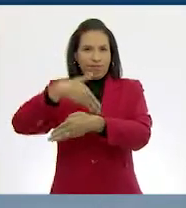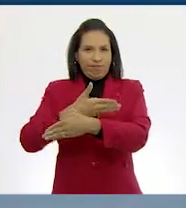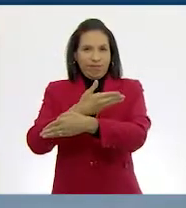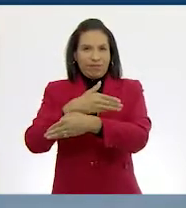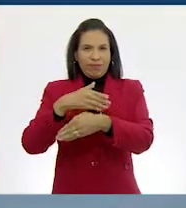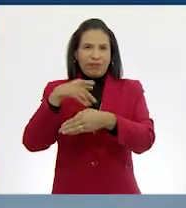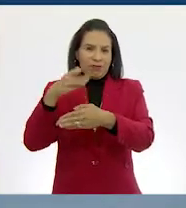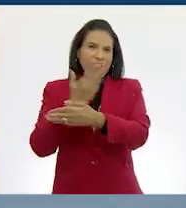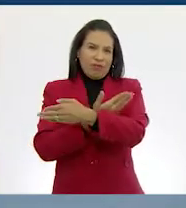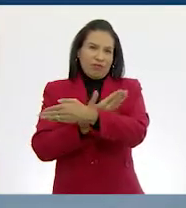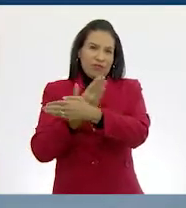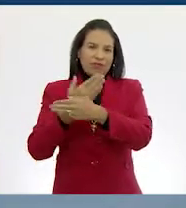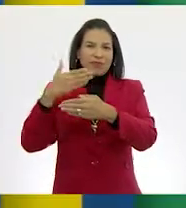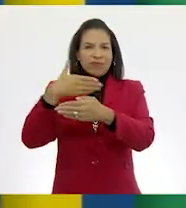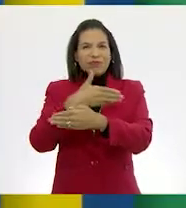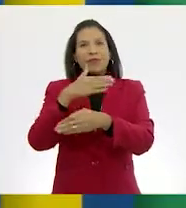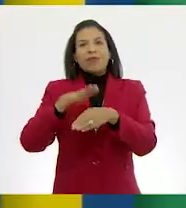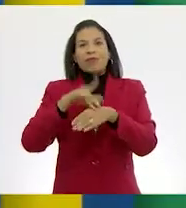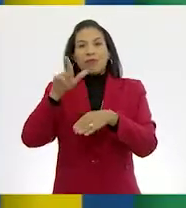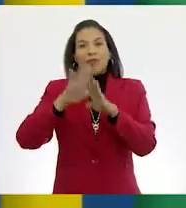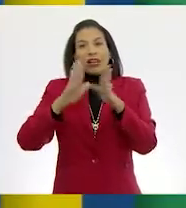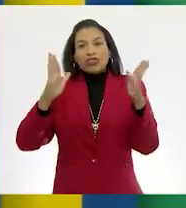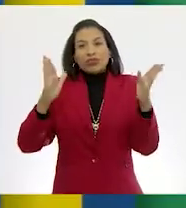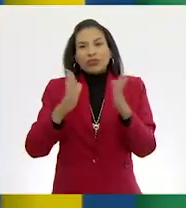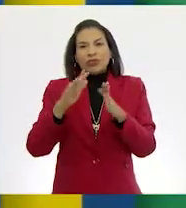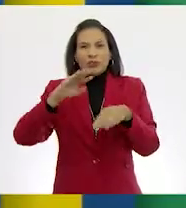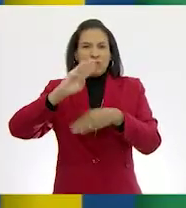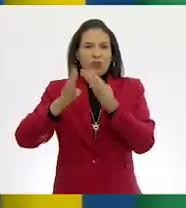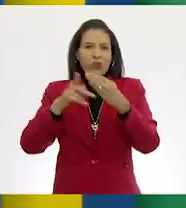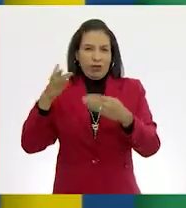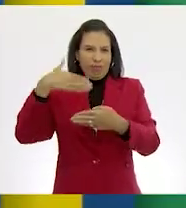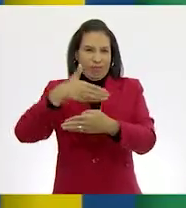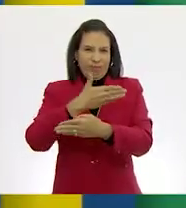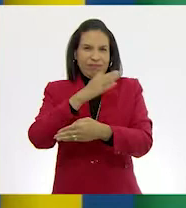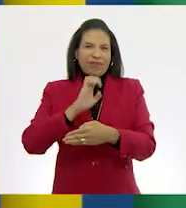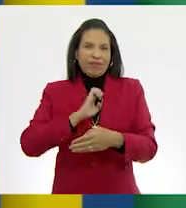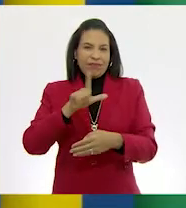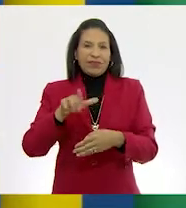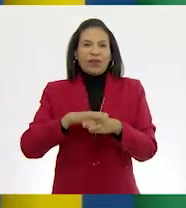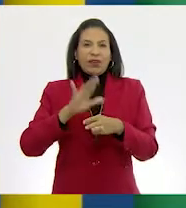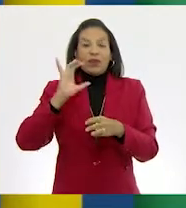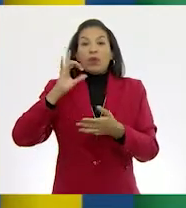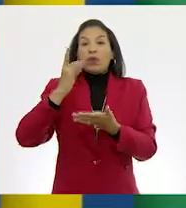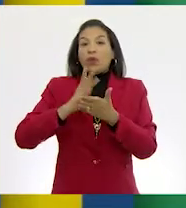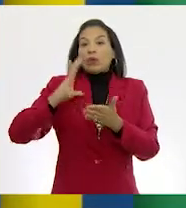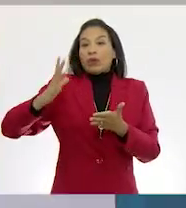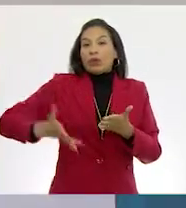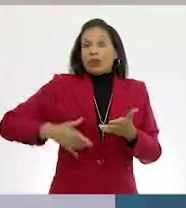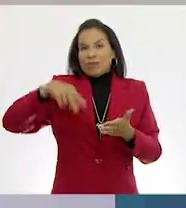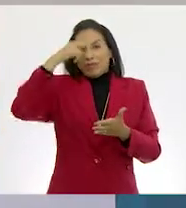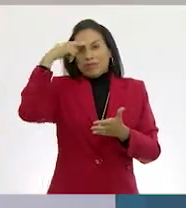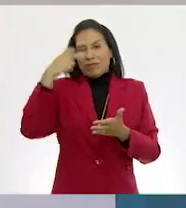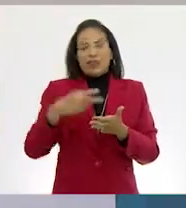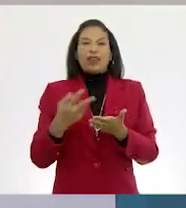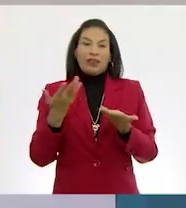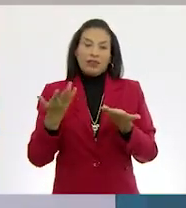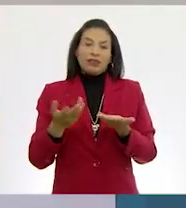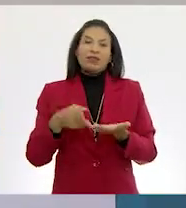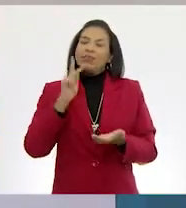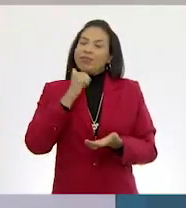pequeños del mundo qué bonita especie maestra y qué orgullo que sólo existe en méxico desafortunadamente